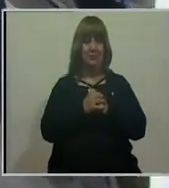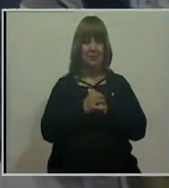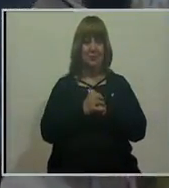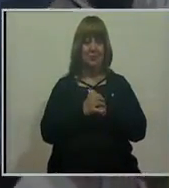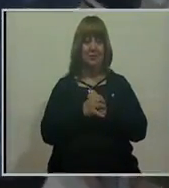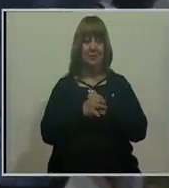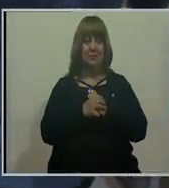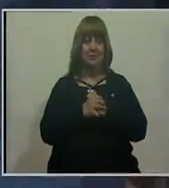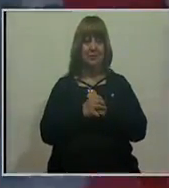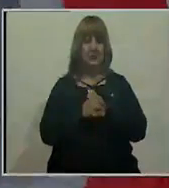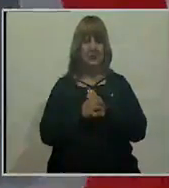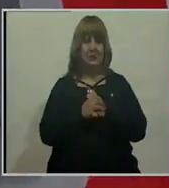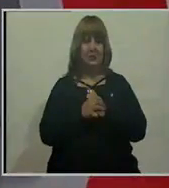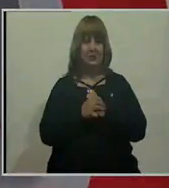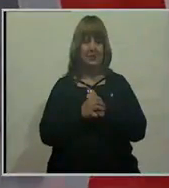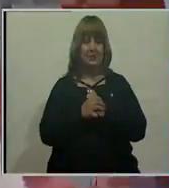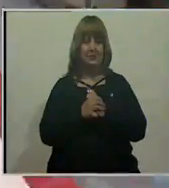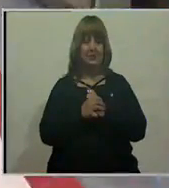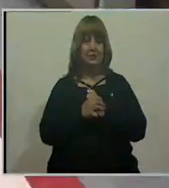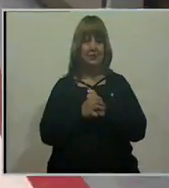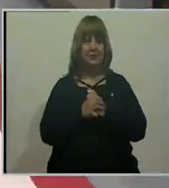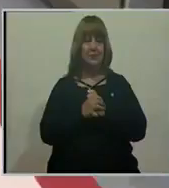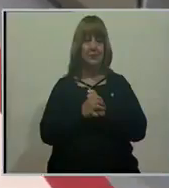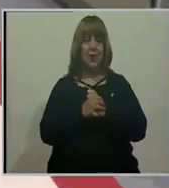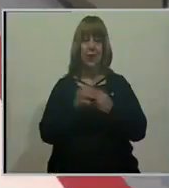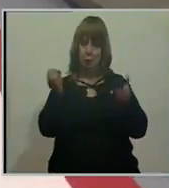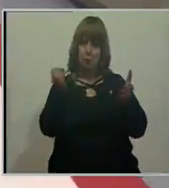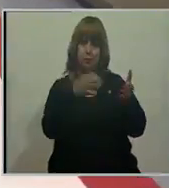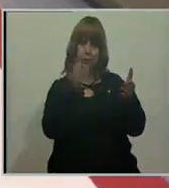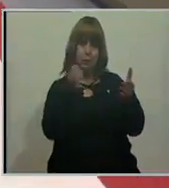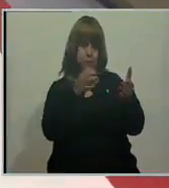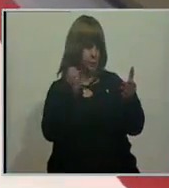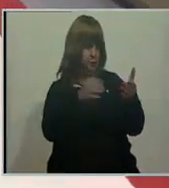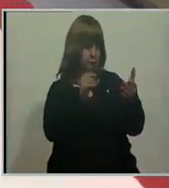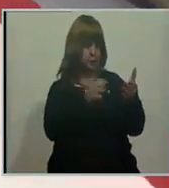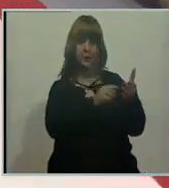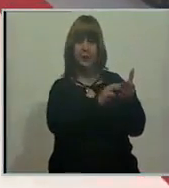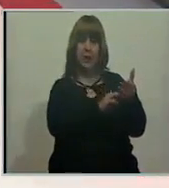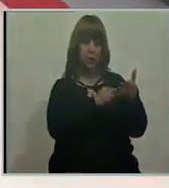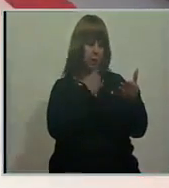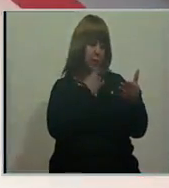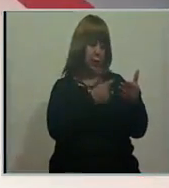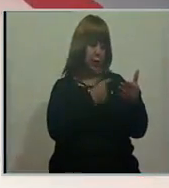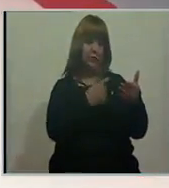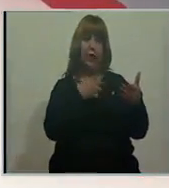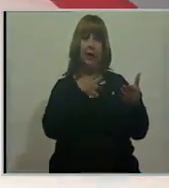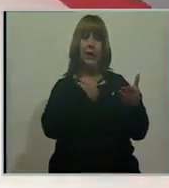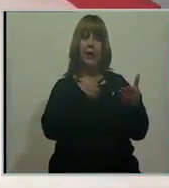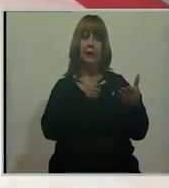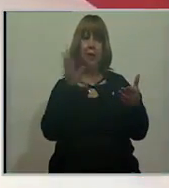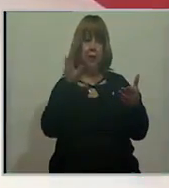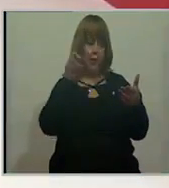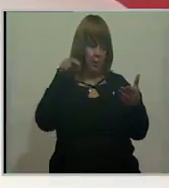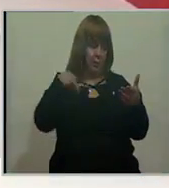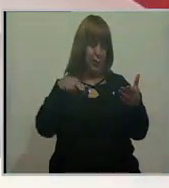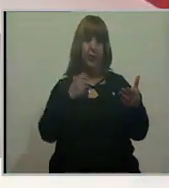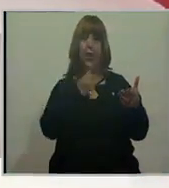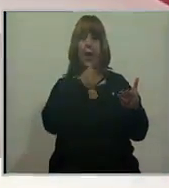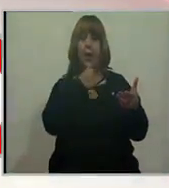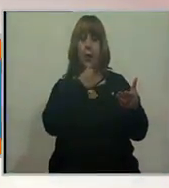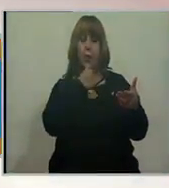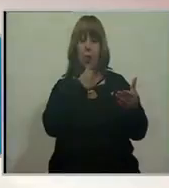Fede. Bueno, están llegando muchos mensajitos, Ricardo, preguntando si hay clases en Guaymallén por el corte de agua